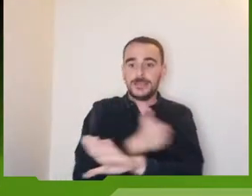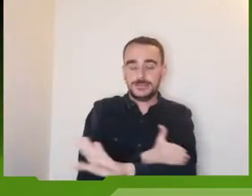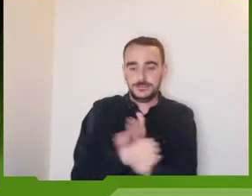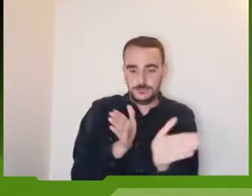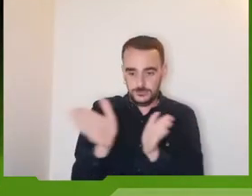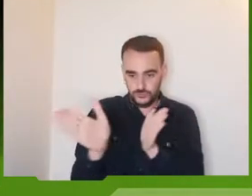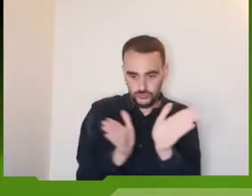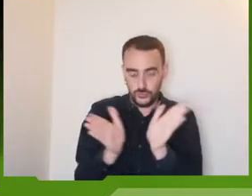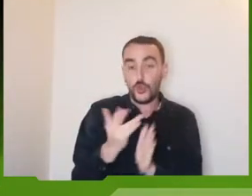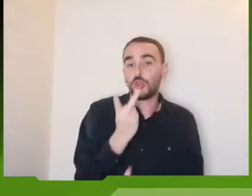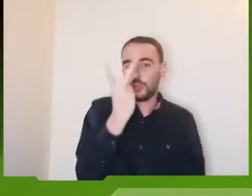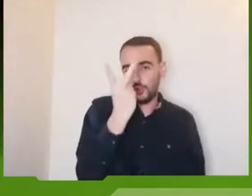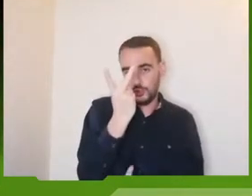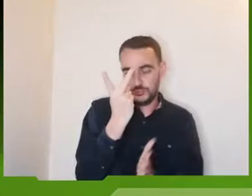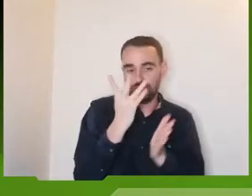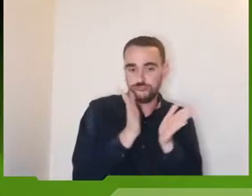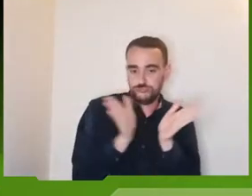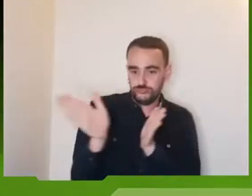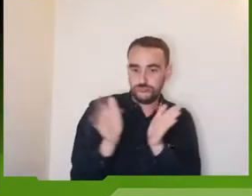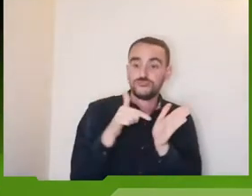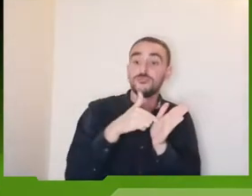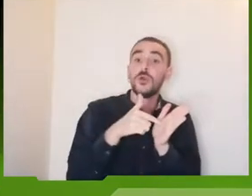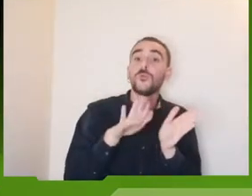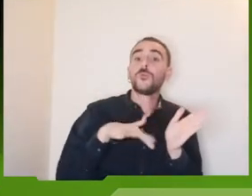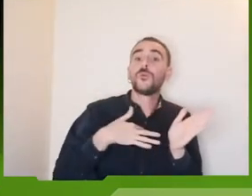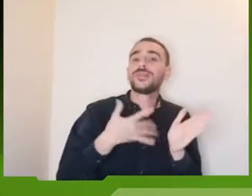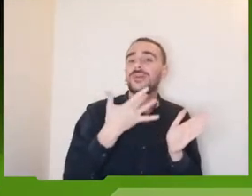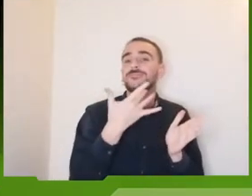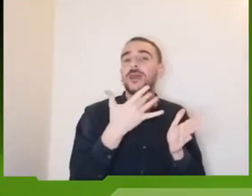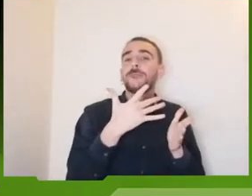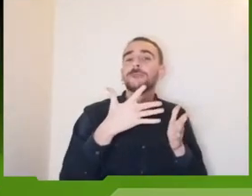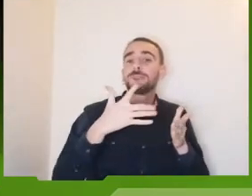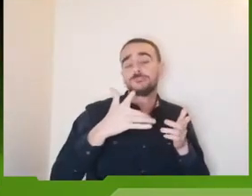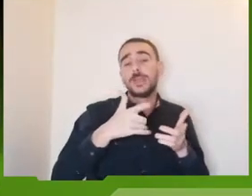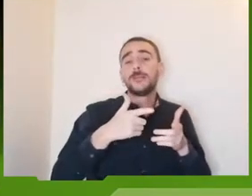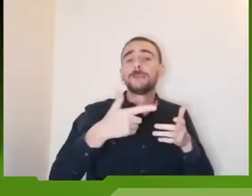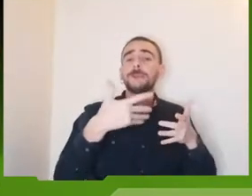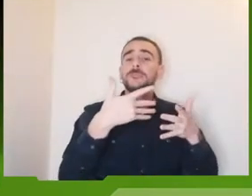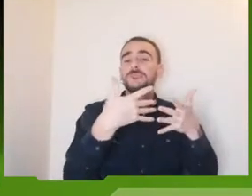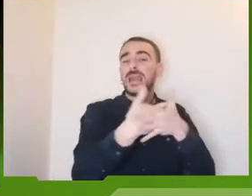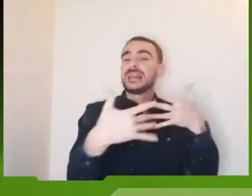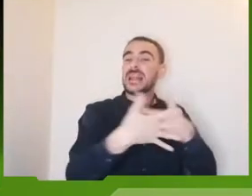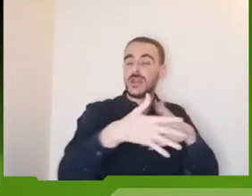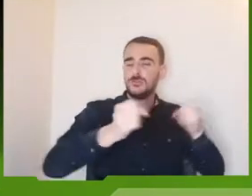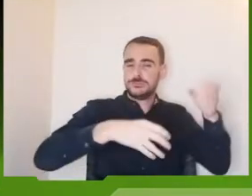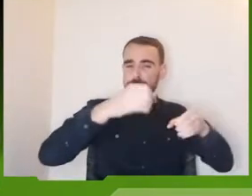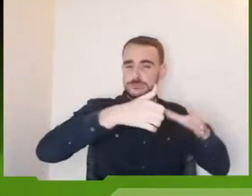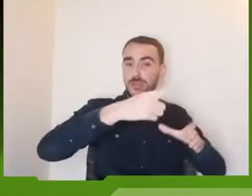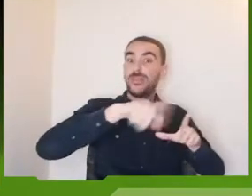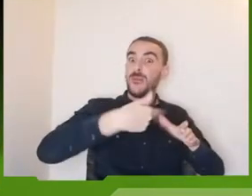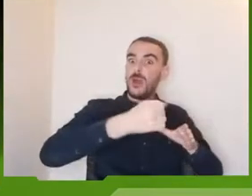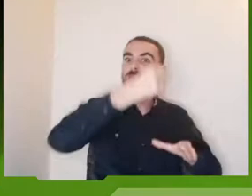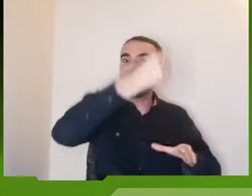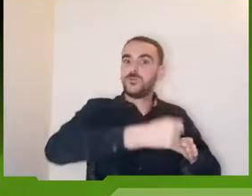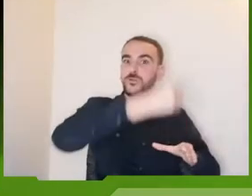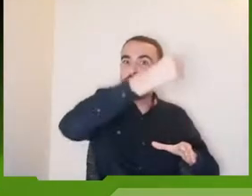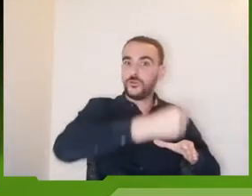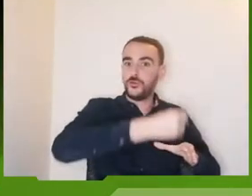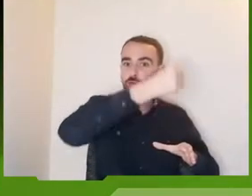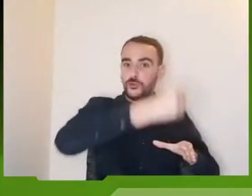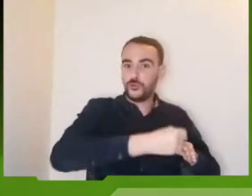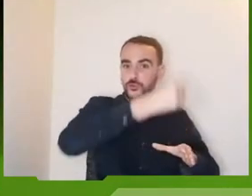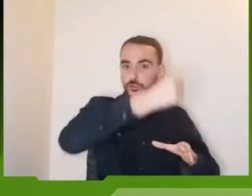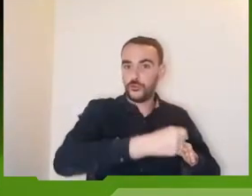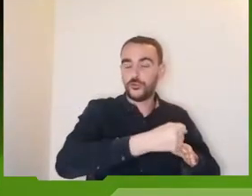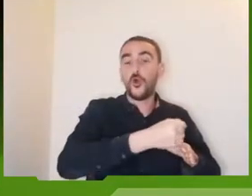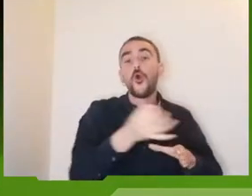estas croquetas: triturar la masa o no triturarla. Yo prefiero cómo queda el